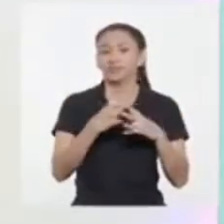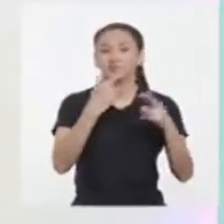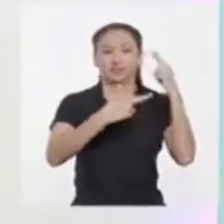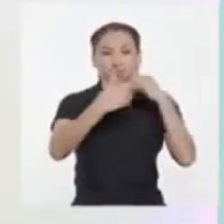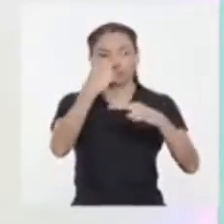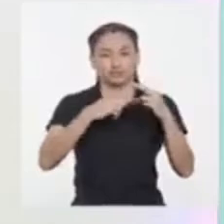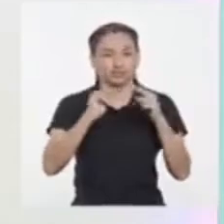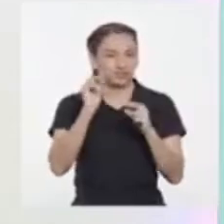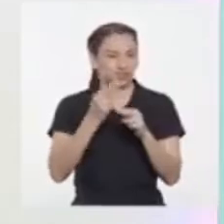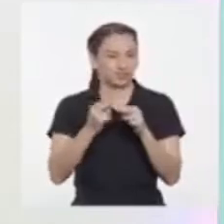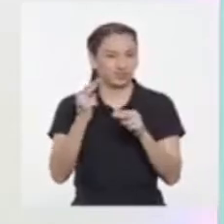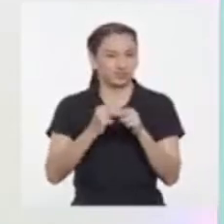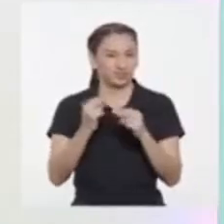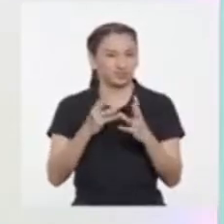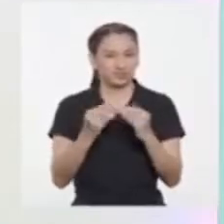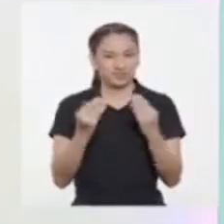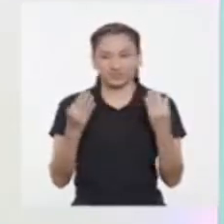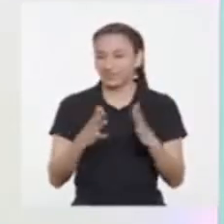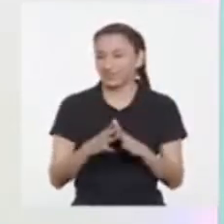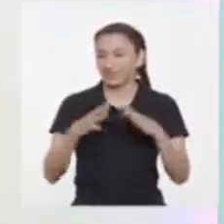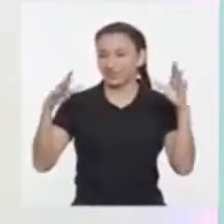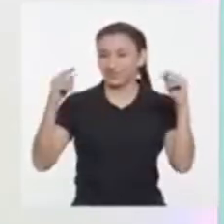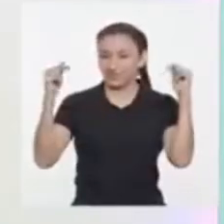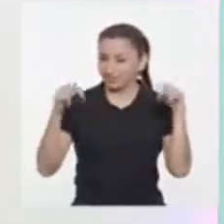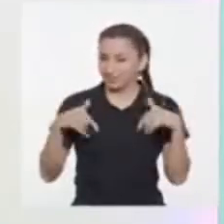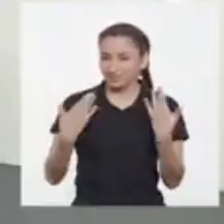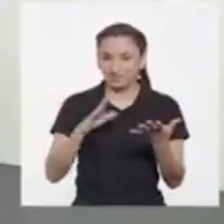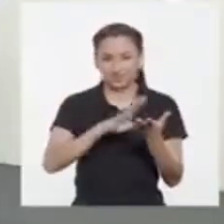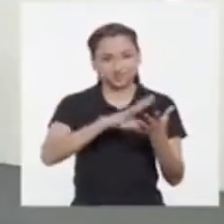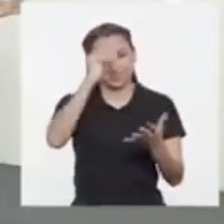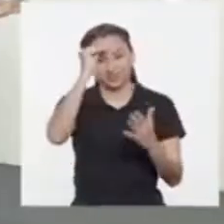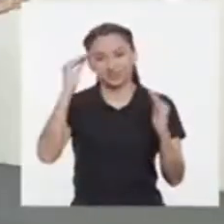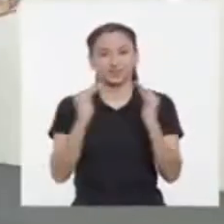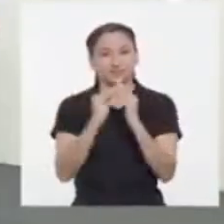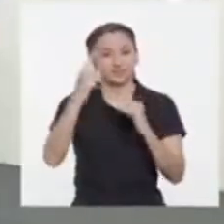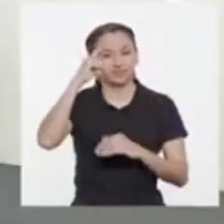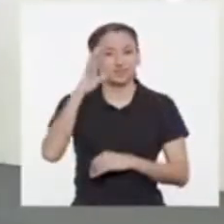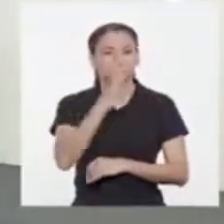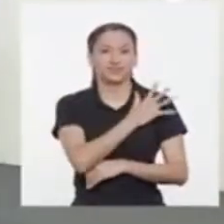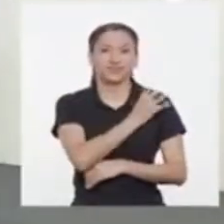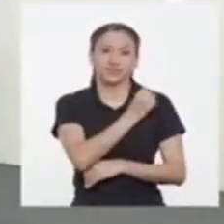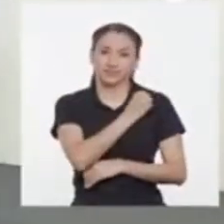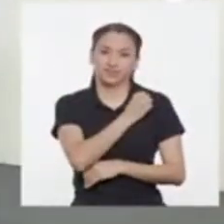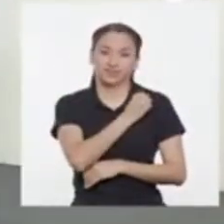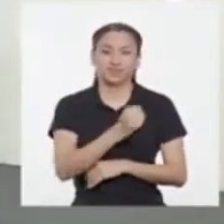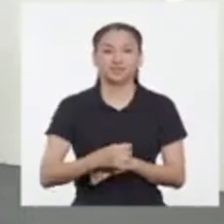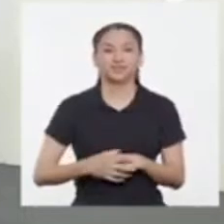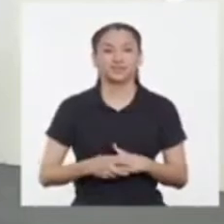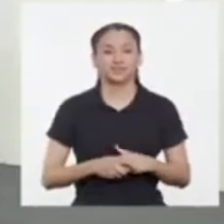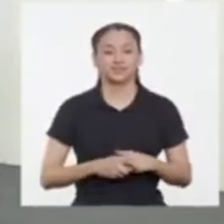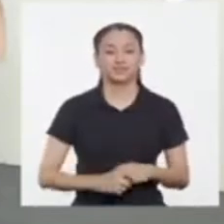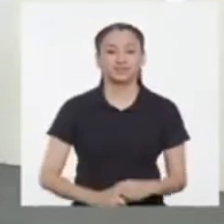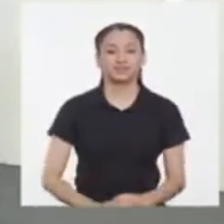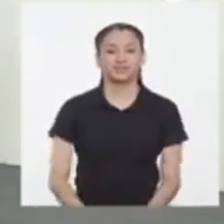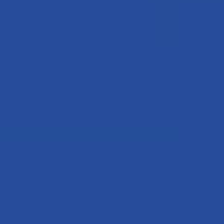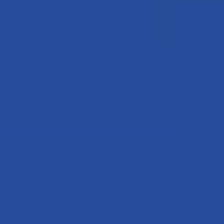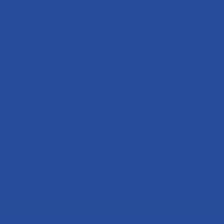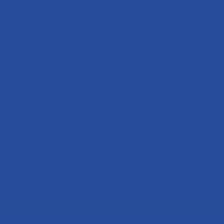pequeño corte. Volvemos dentro de muy poco con mucho más en Aprendo en Casa para quinto de secundaria.